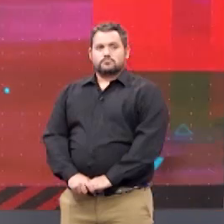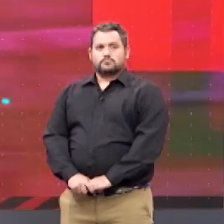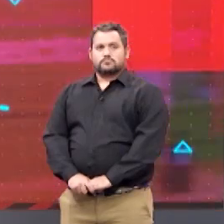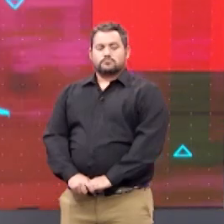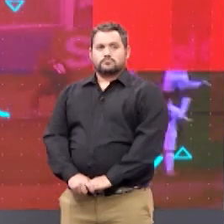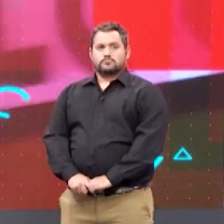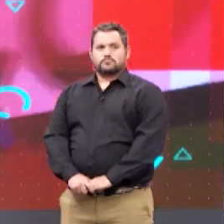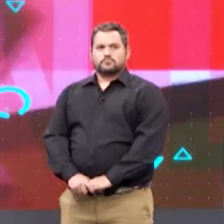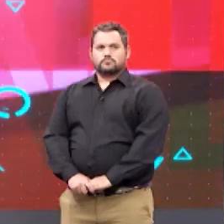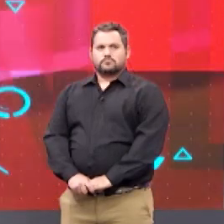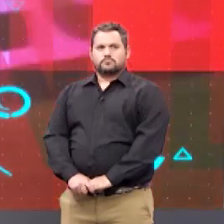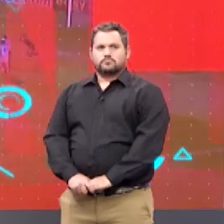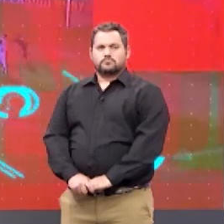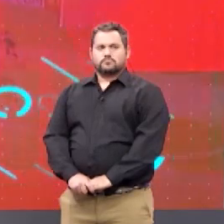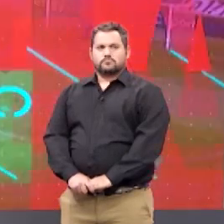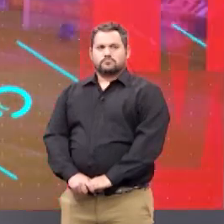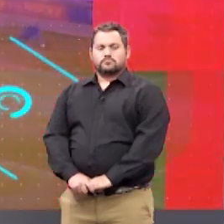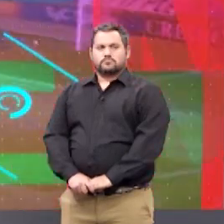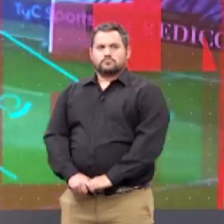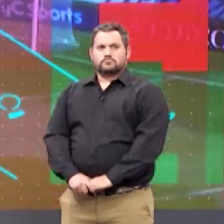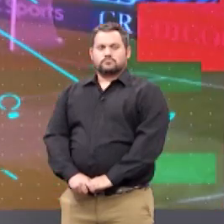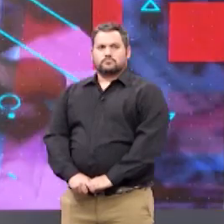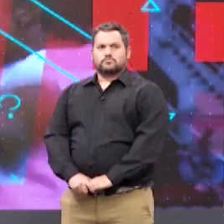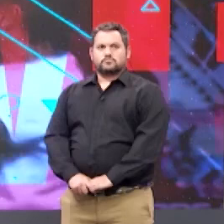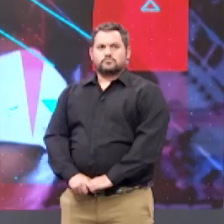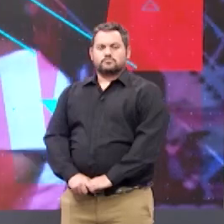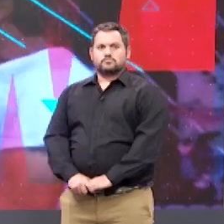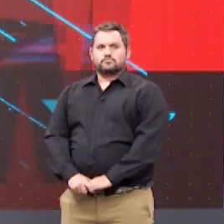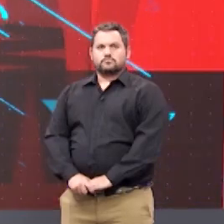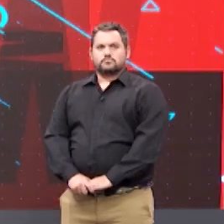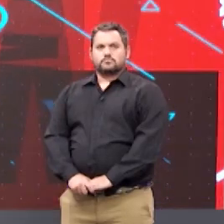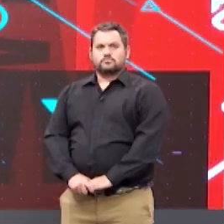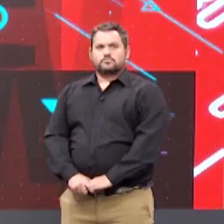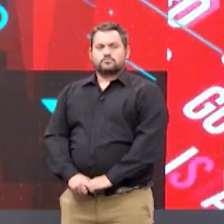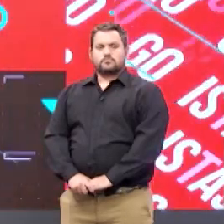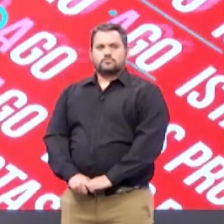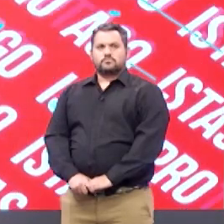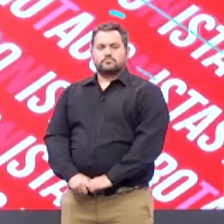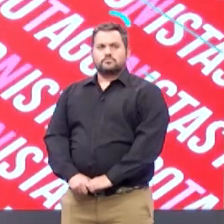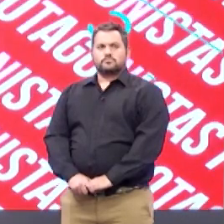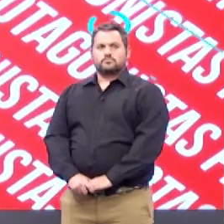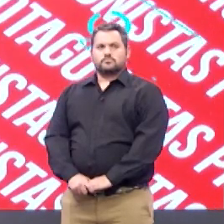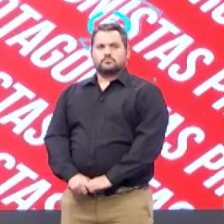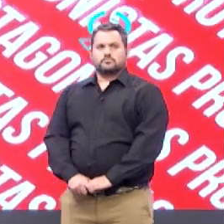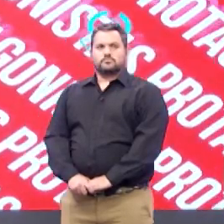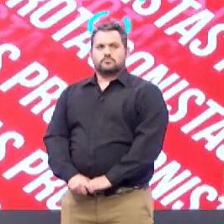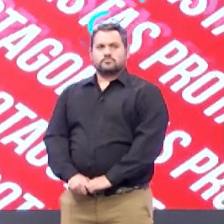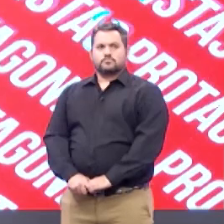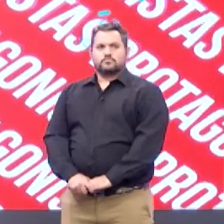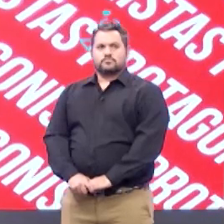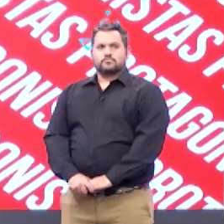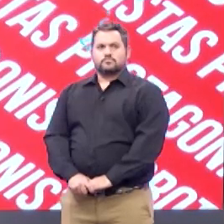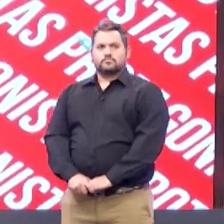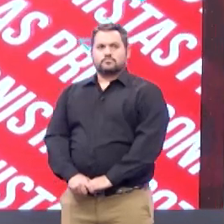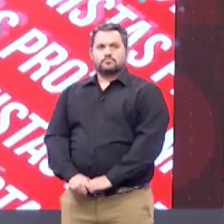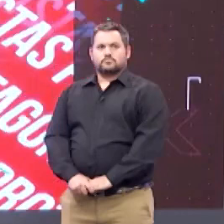Belgrano. Más que sorpresa, más que sorpresa es tratar de corregir o de ver... ¿Quiénes pueden